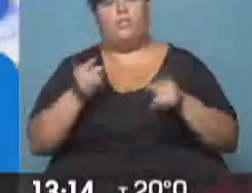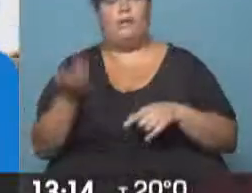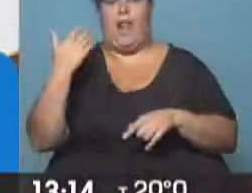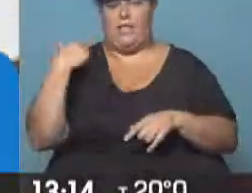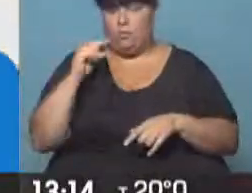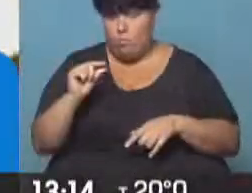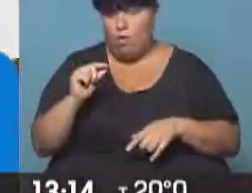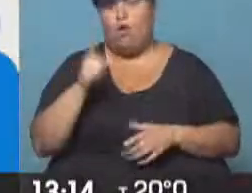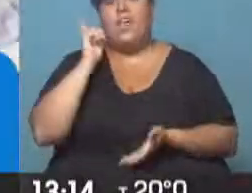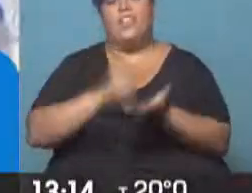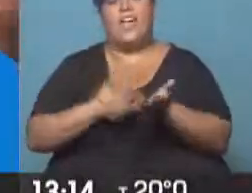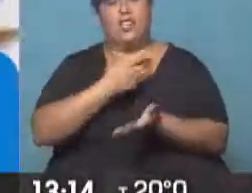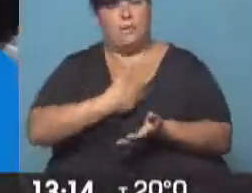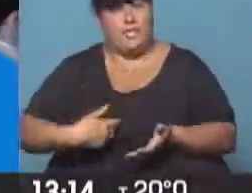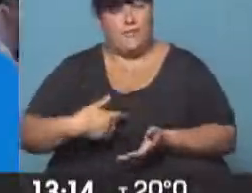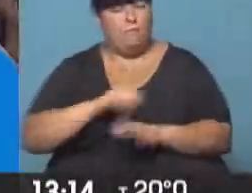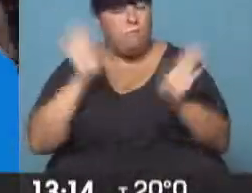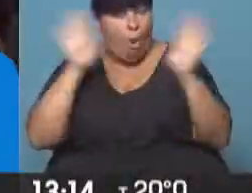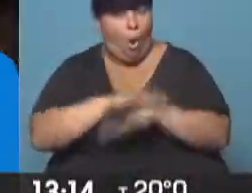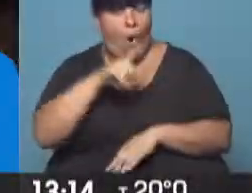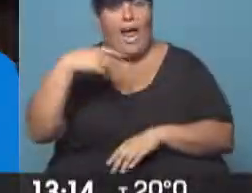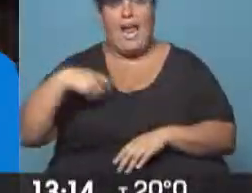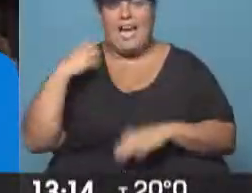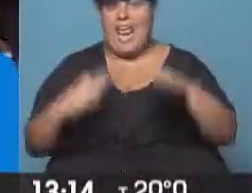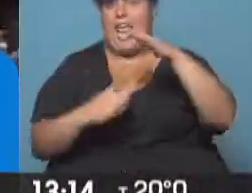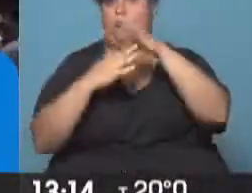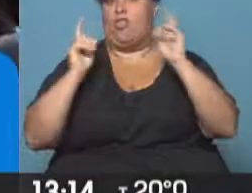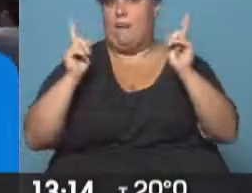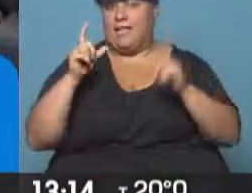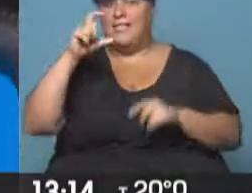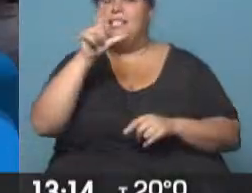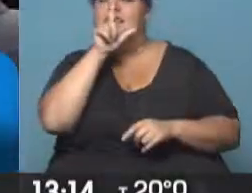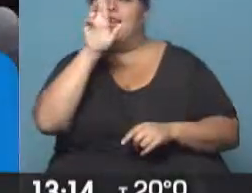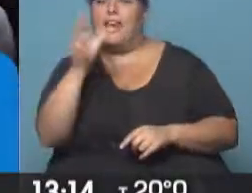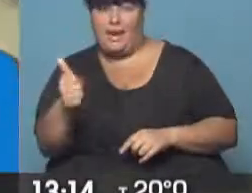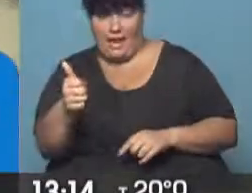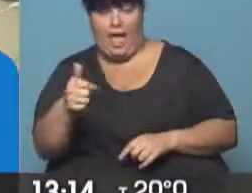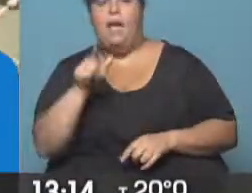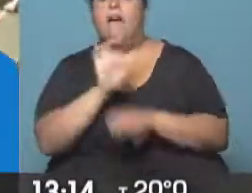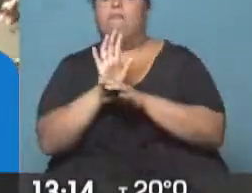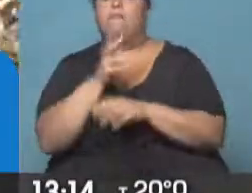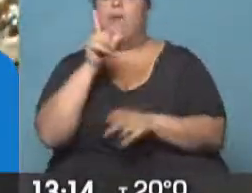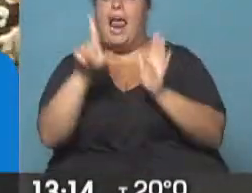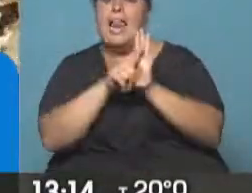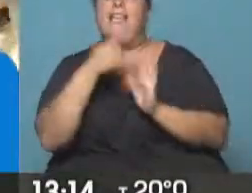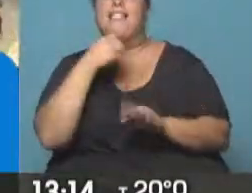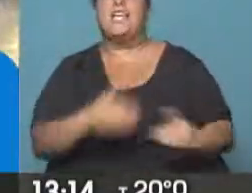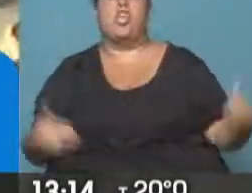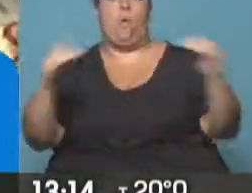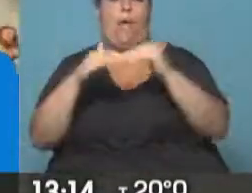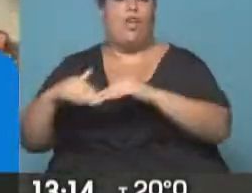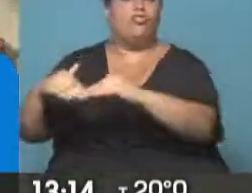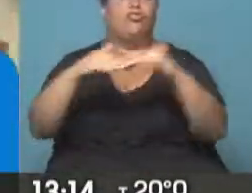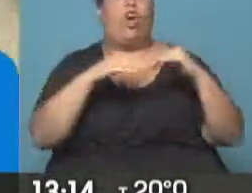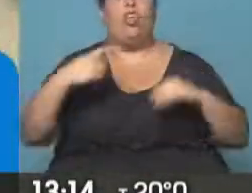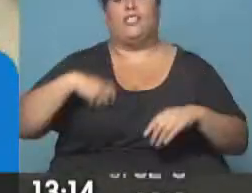horas un decreto presidencial impactó de lleno en el gremio mayoritario de los maestros cetera se trata de una norma que pone en igualdad a todos